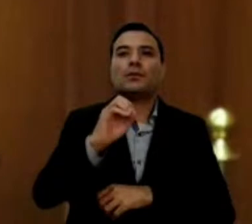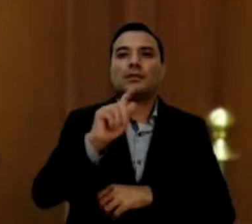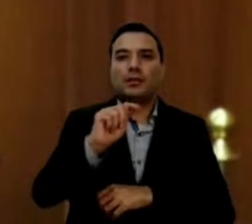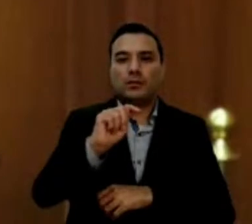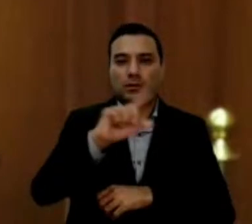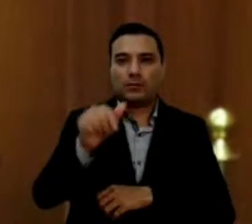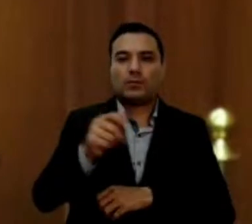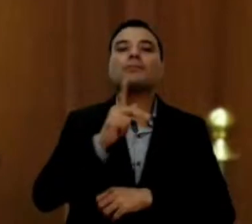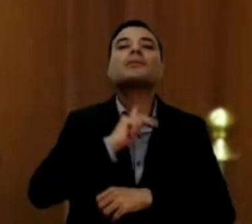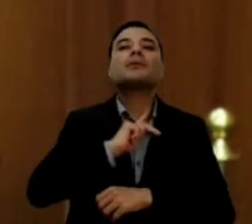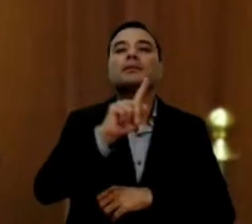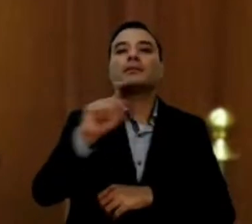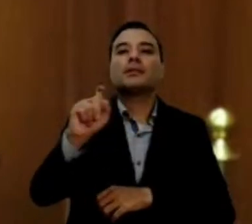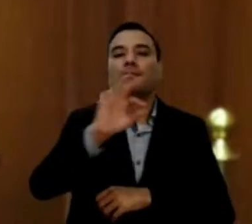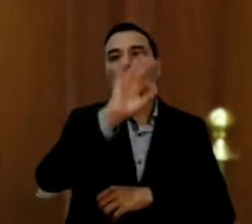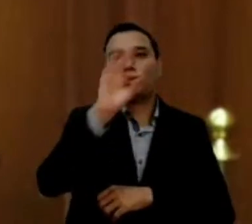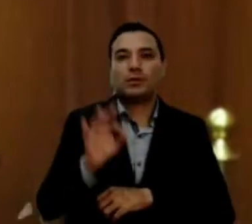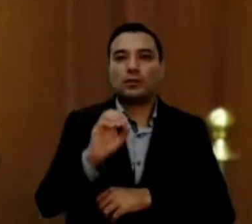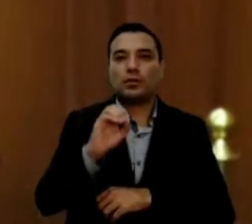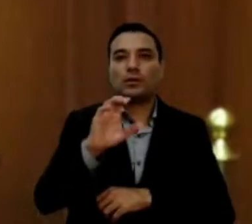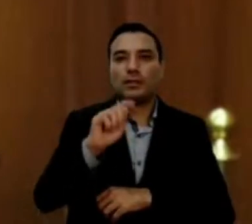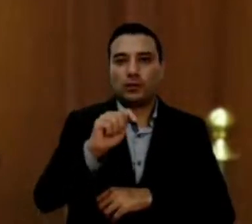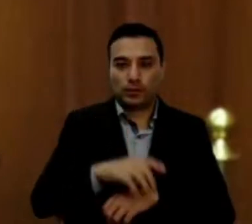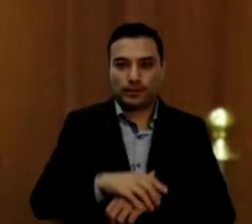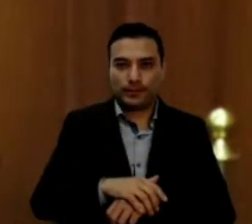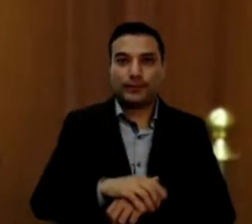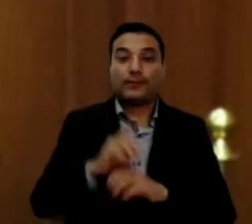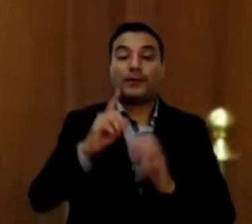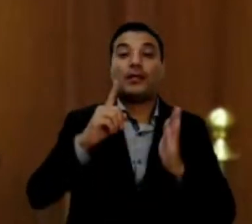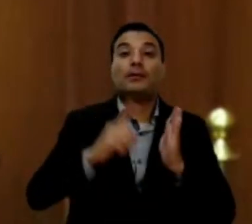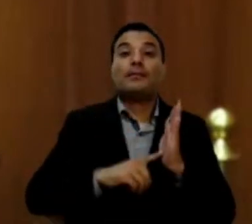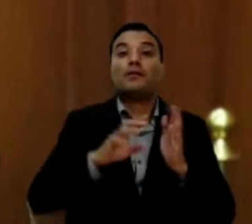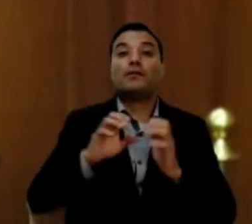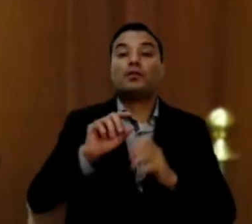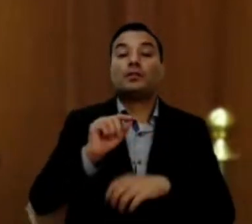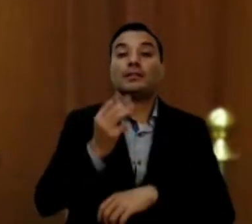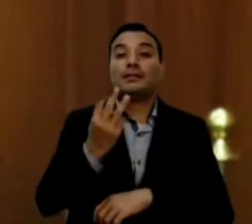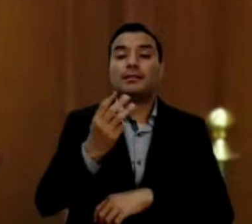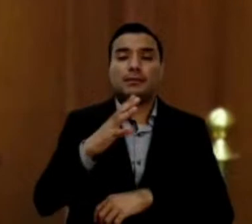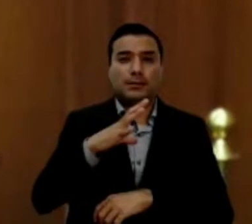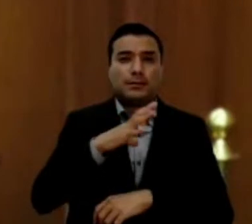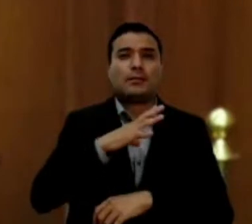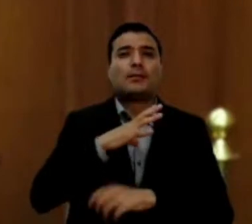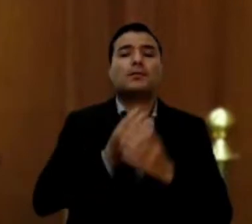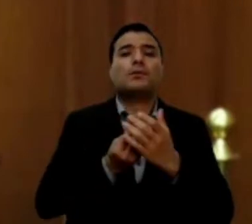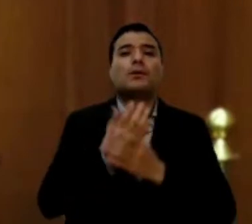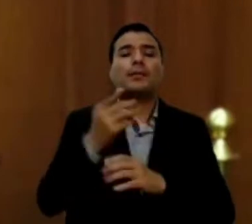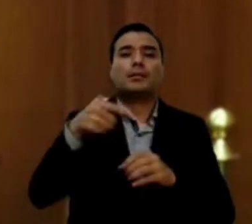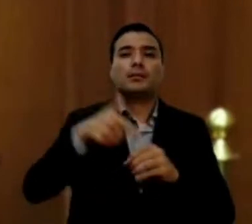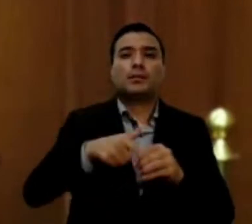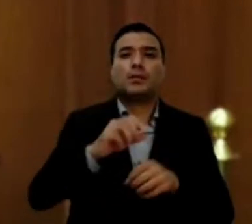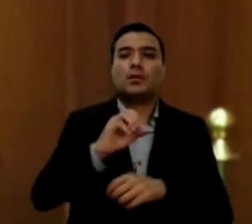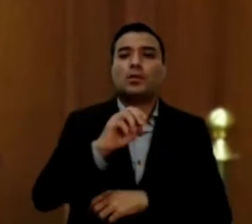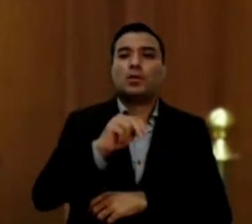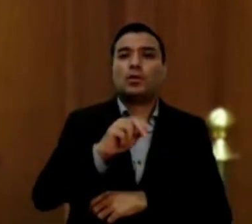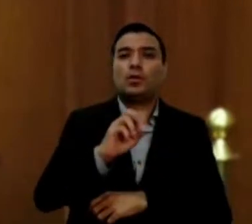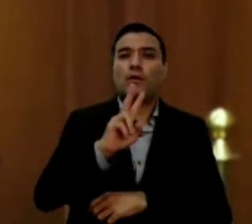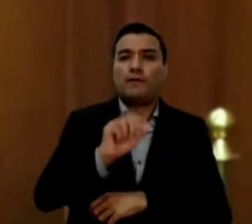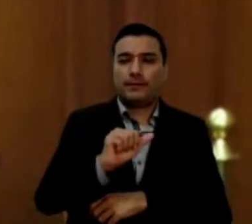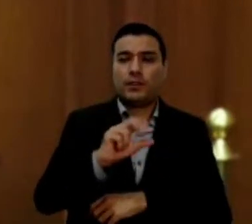de 100% octanos. En 1973 aparecieron en el mercado la gasolina Nova,